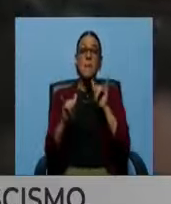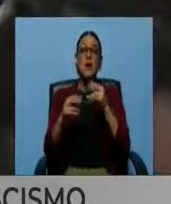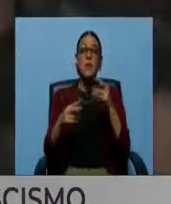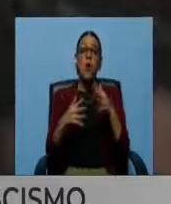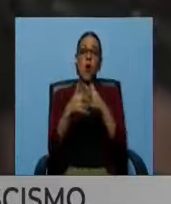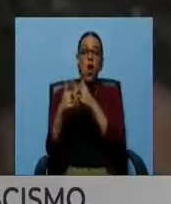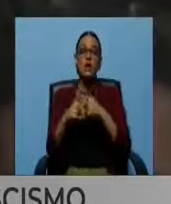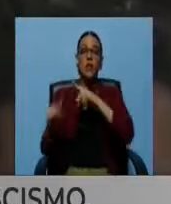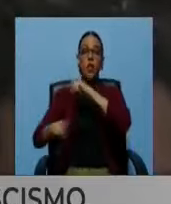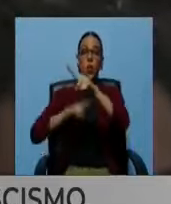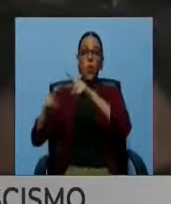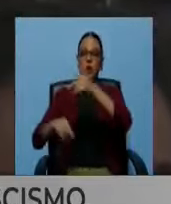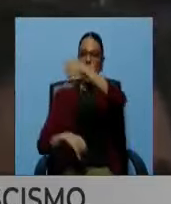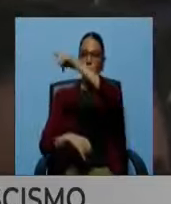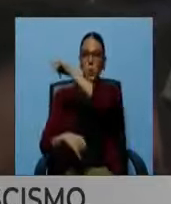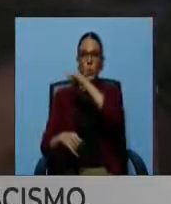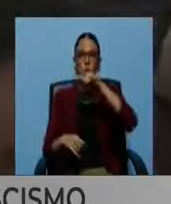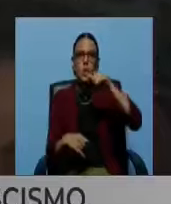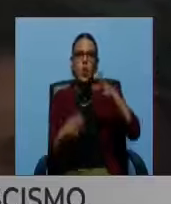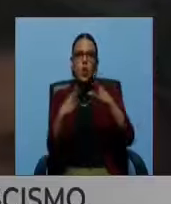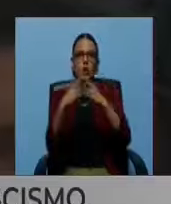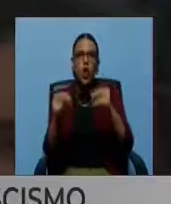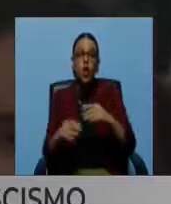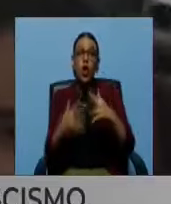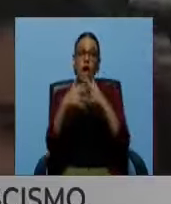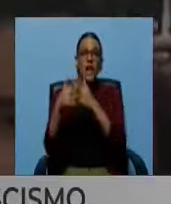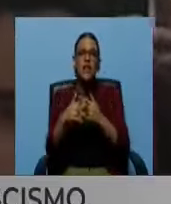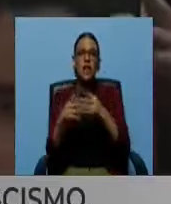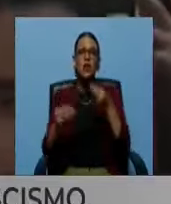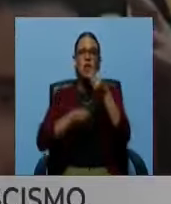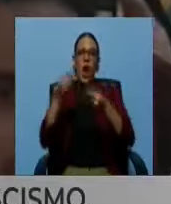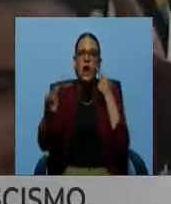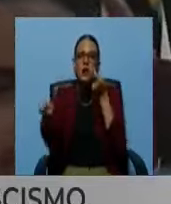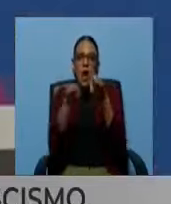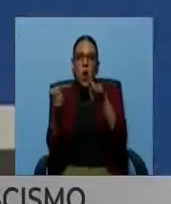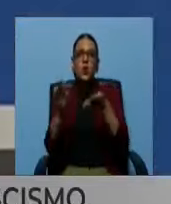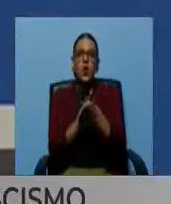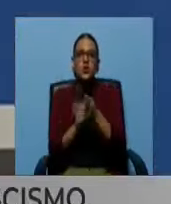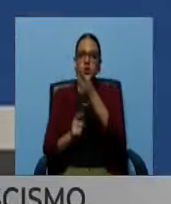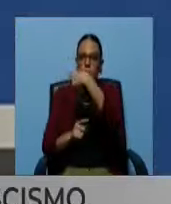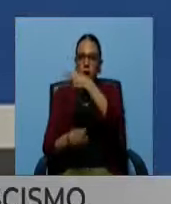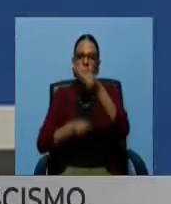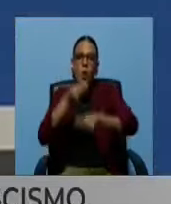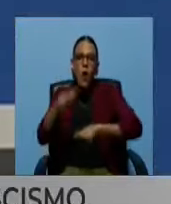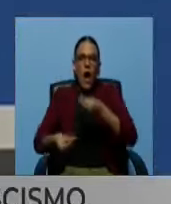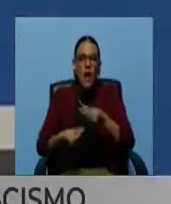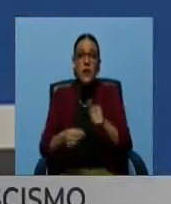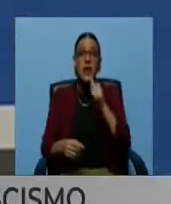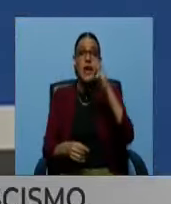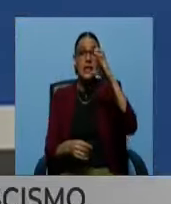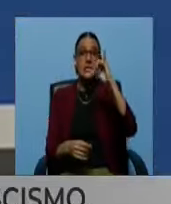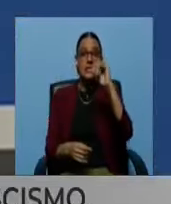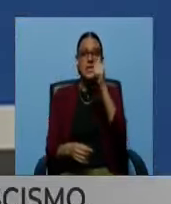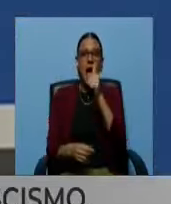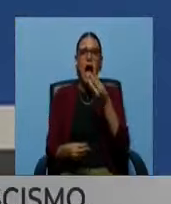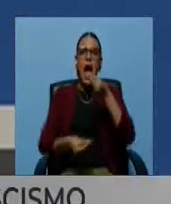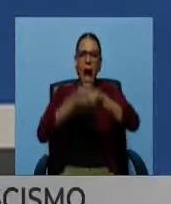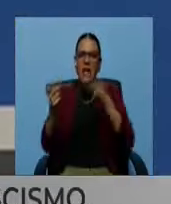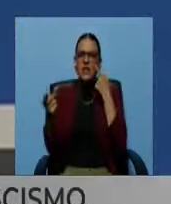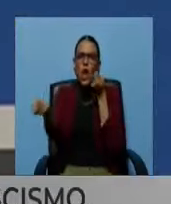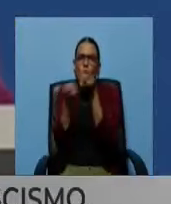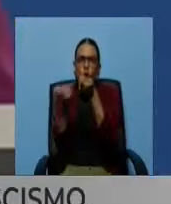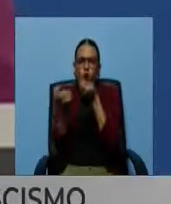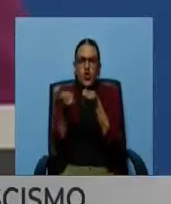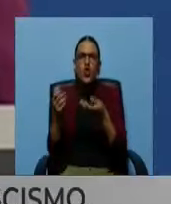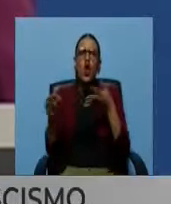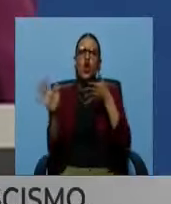Unidos. Desde Estados Unidos se dirigió esta operación. Desde Estados Unidos la CIA sigue dirigiendo